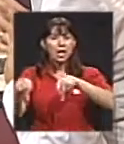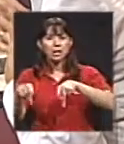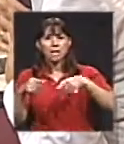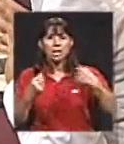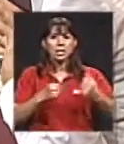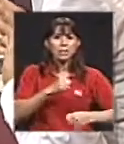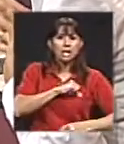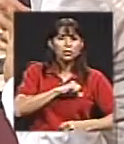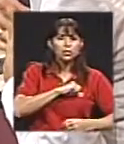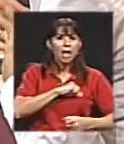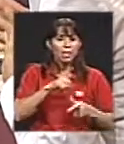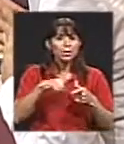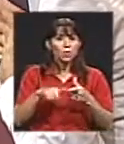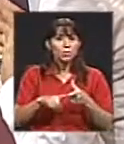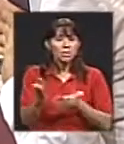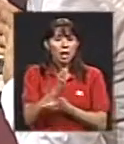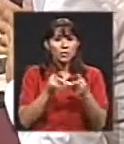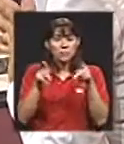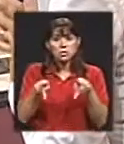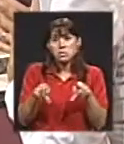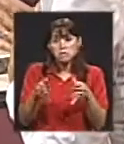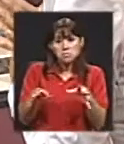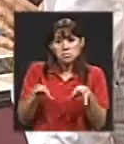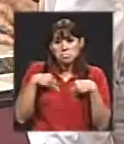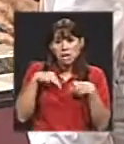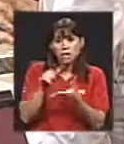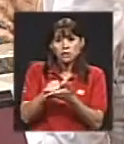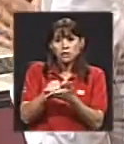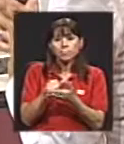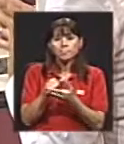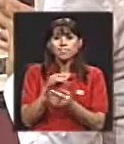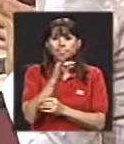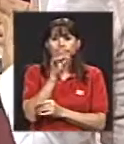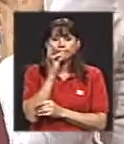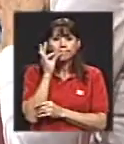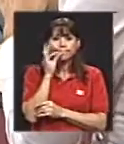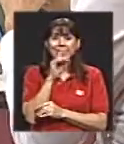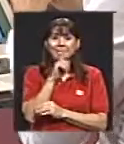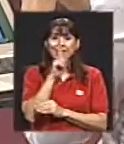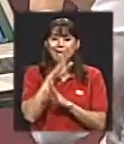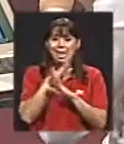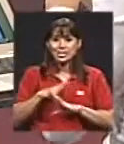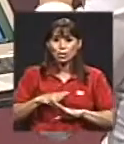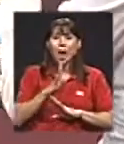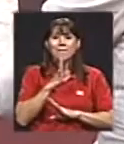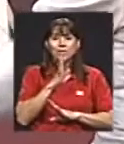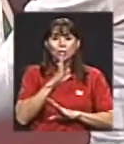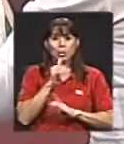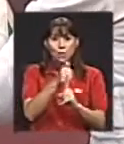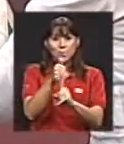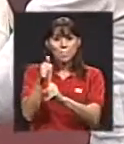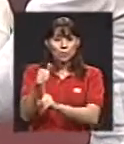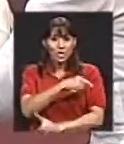quiénes doblegan a esto y guardan silencio hablemos de los mismos gerentes que nos dicen ahí en la comisión